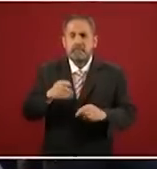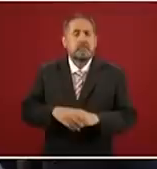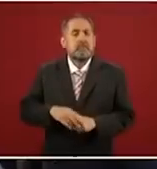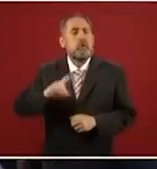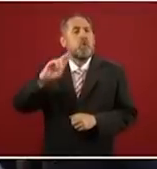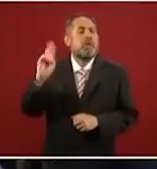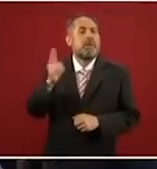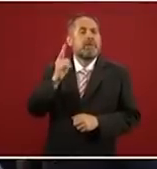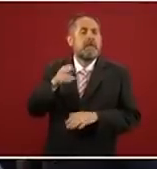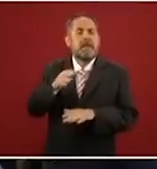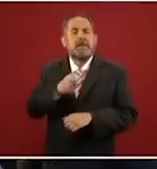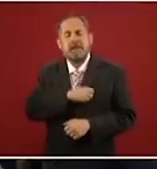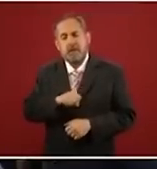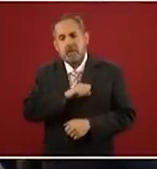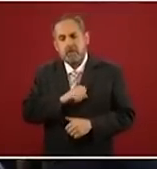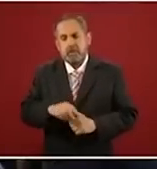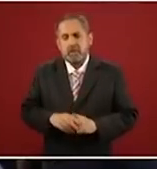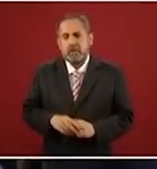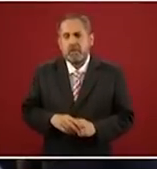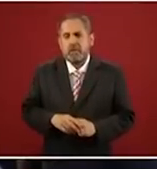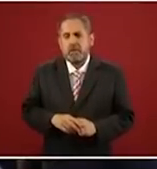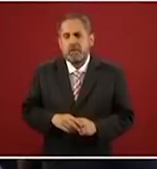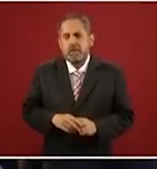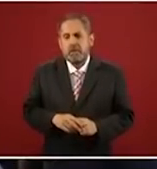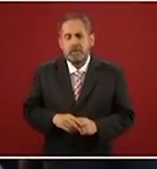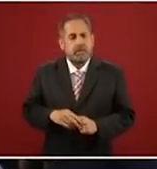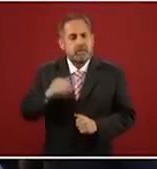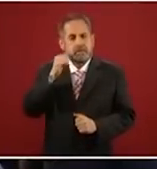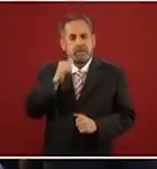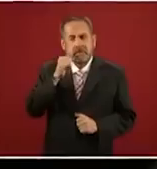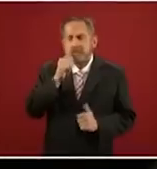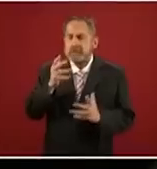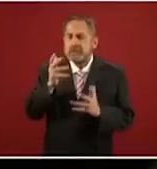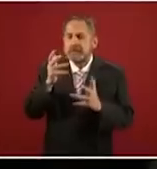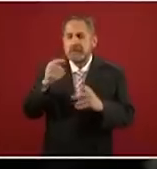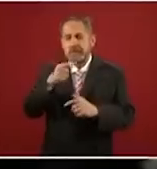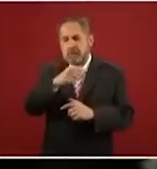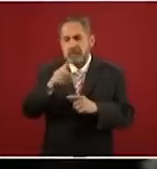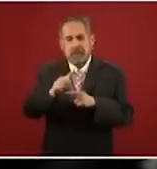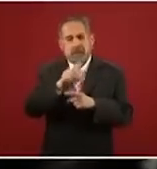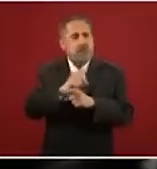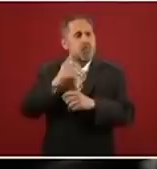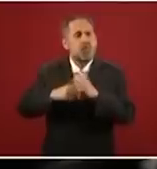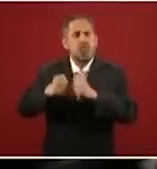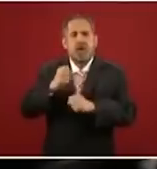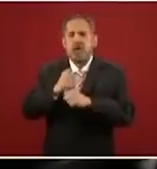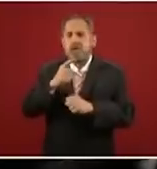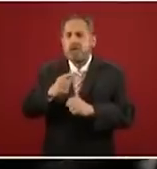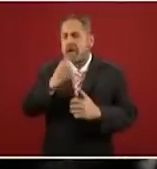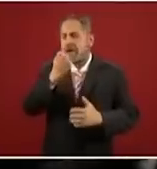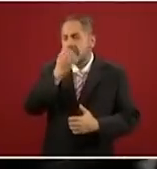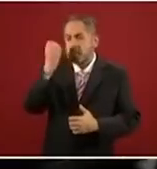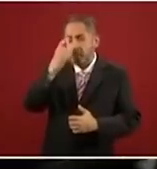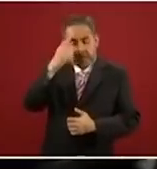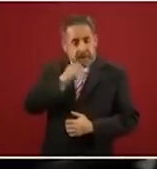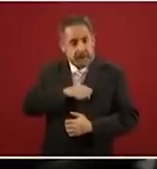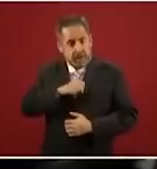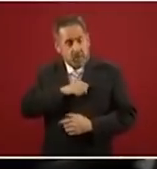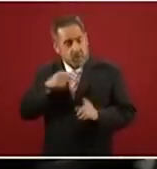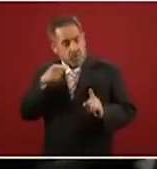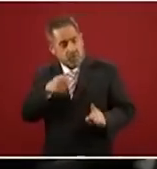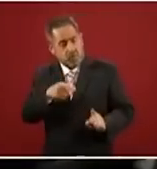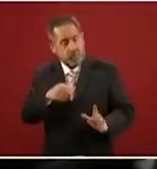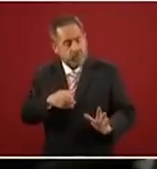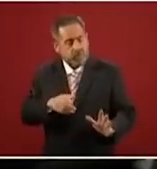de la salud ha sido siempre un anhelo de su movimiento desde hace muchos años tener una escuela de esta naturaleza